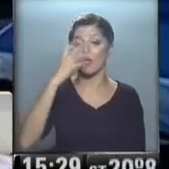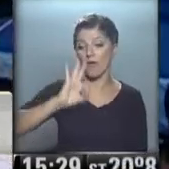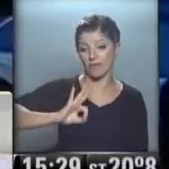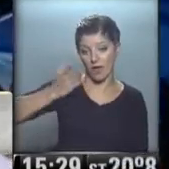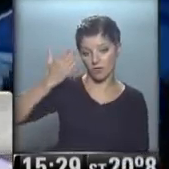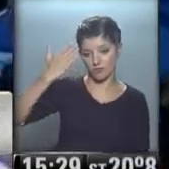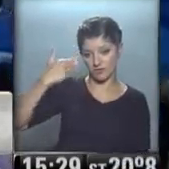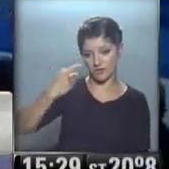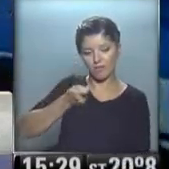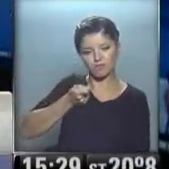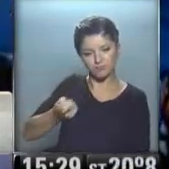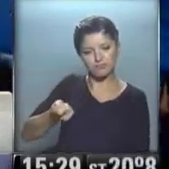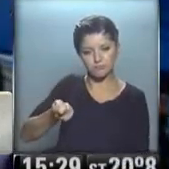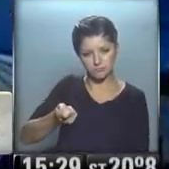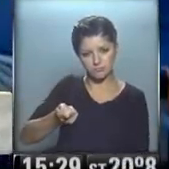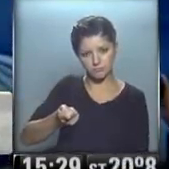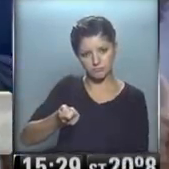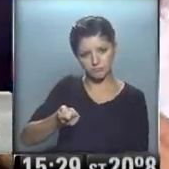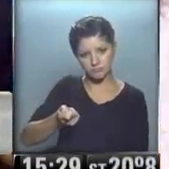fue asesinado,